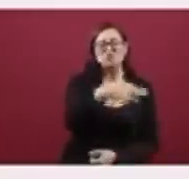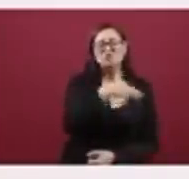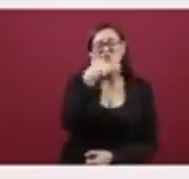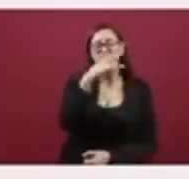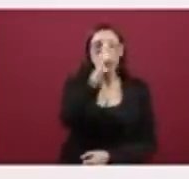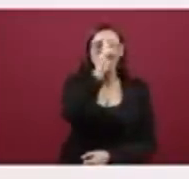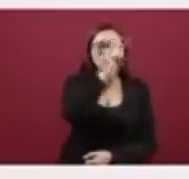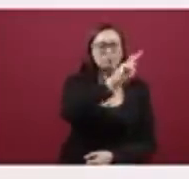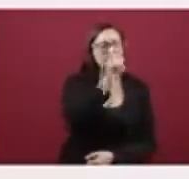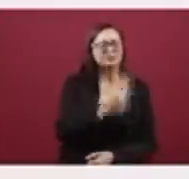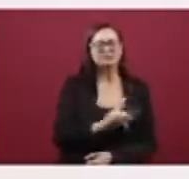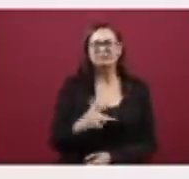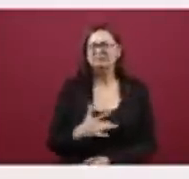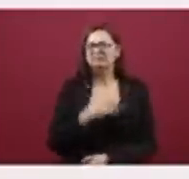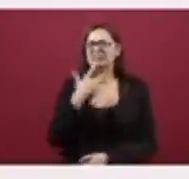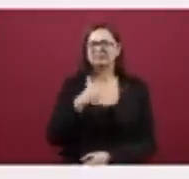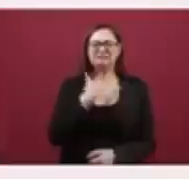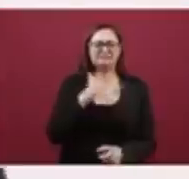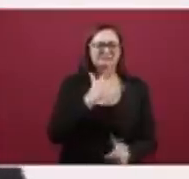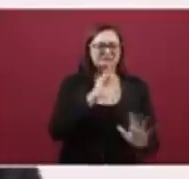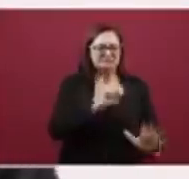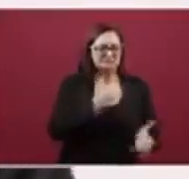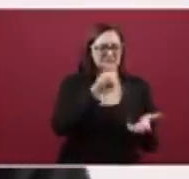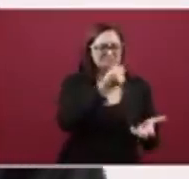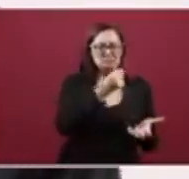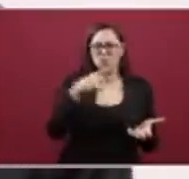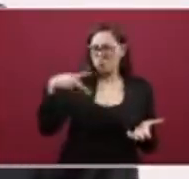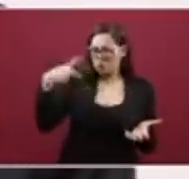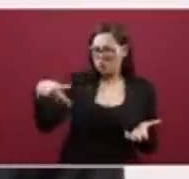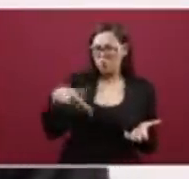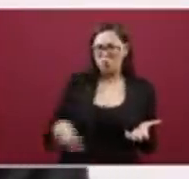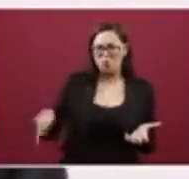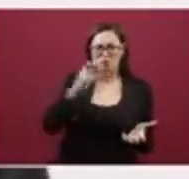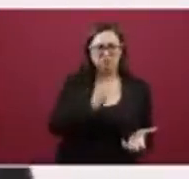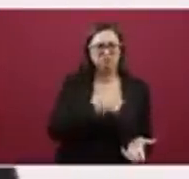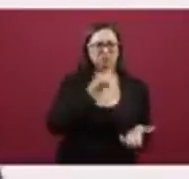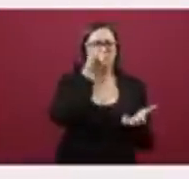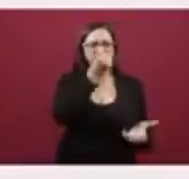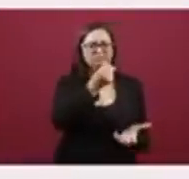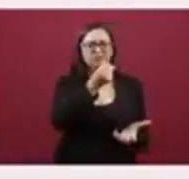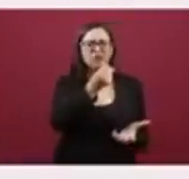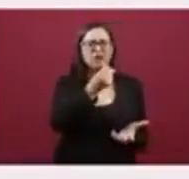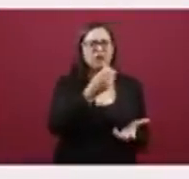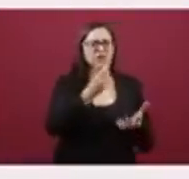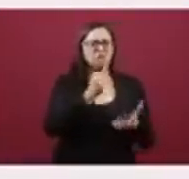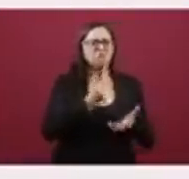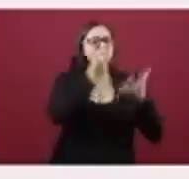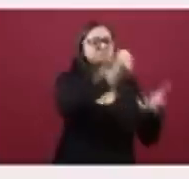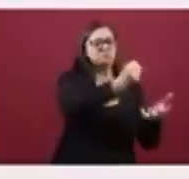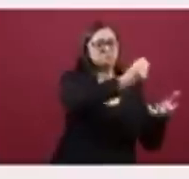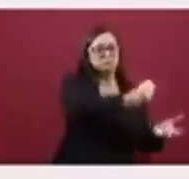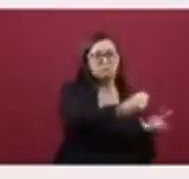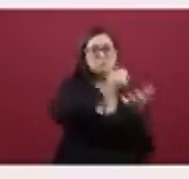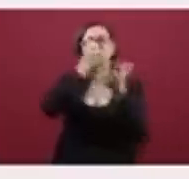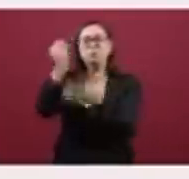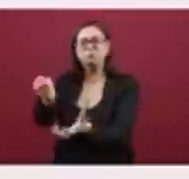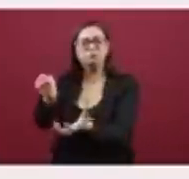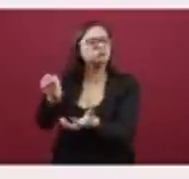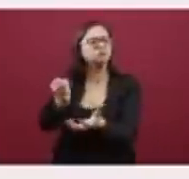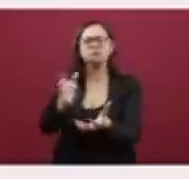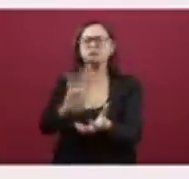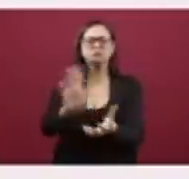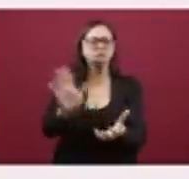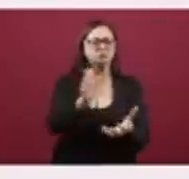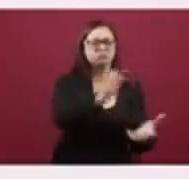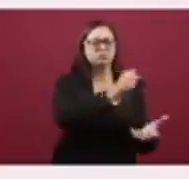el dinero del presupuesto que es dinero del pueblo no se entregara a intermediarios sean